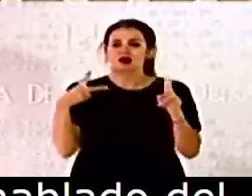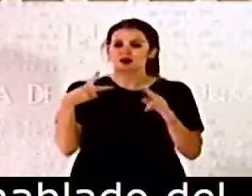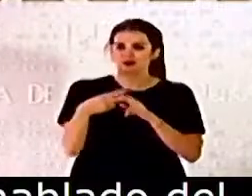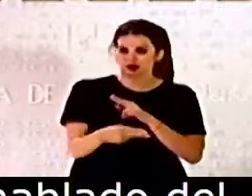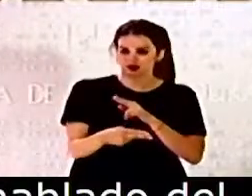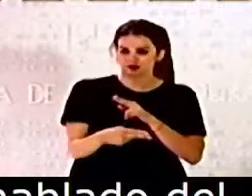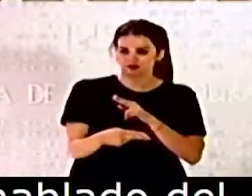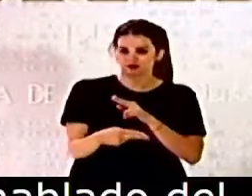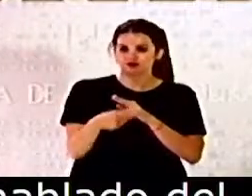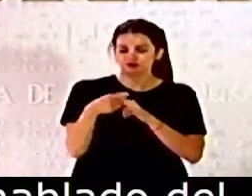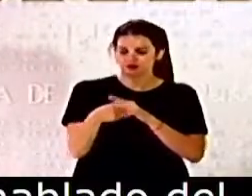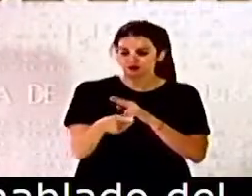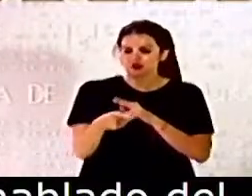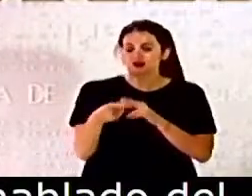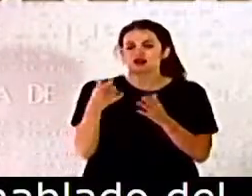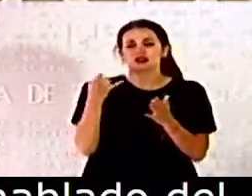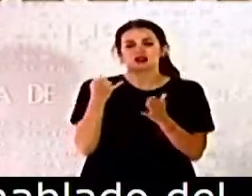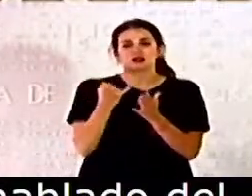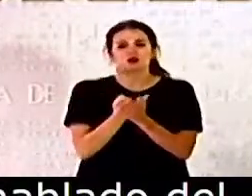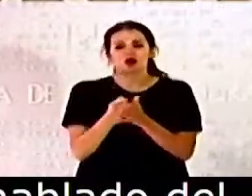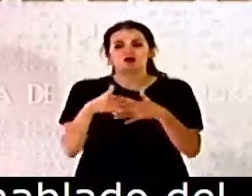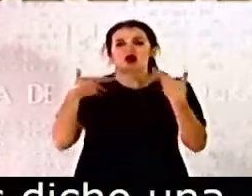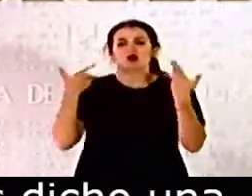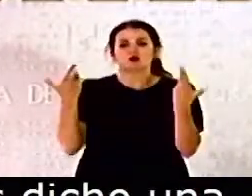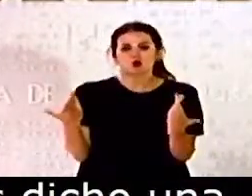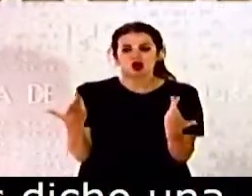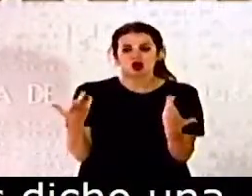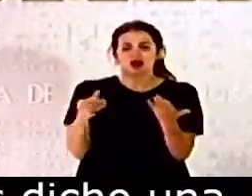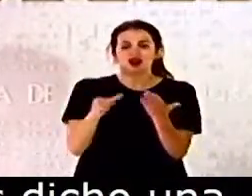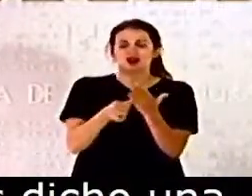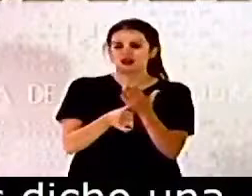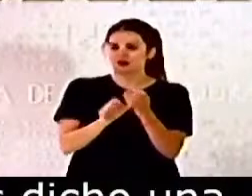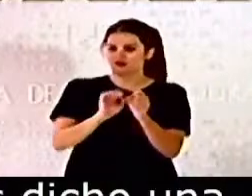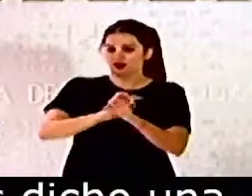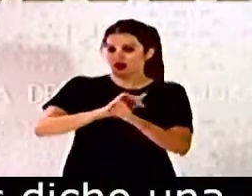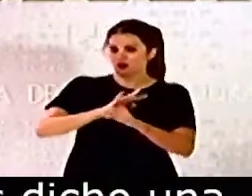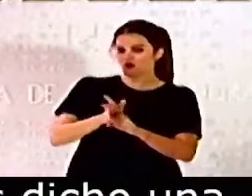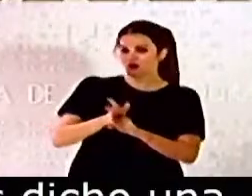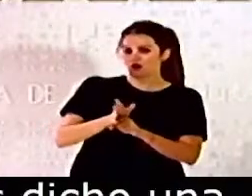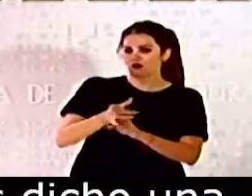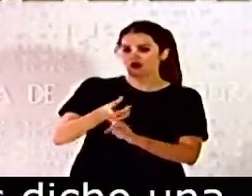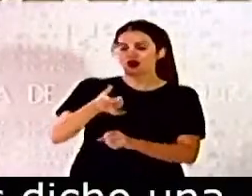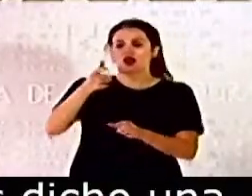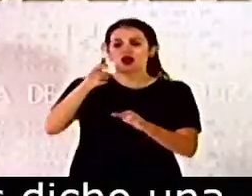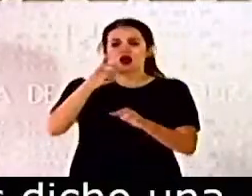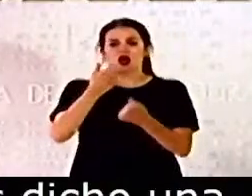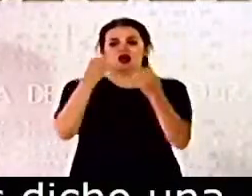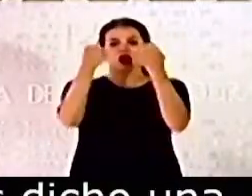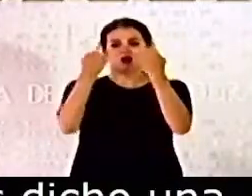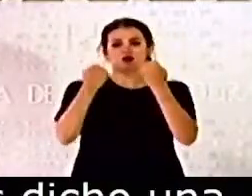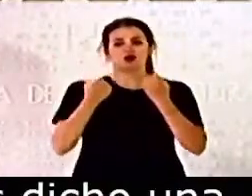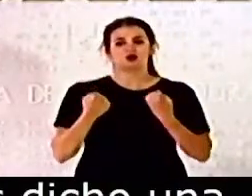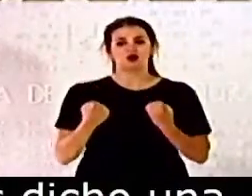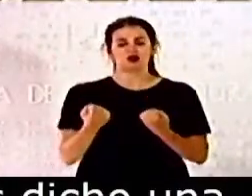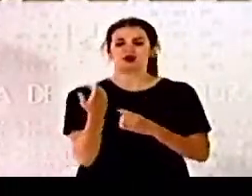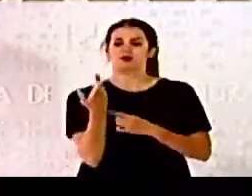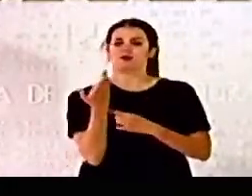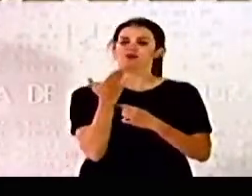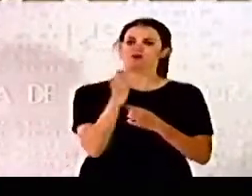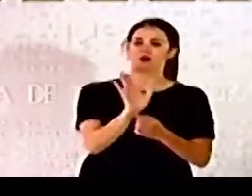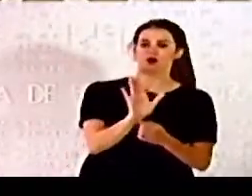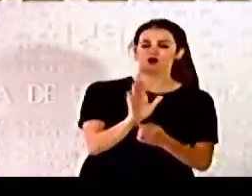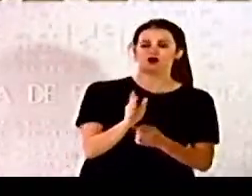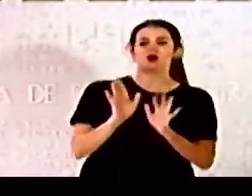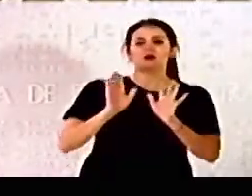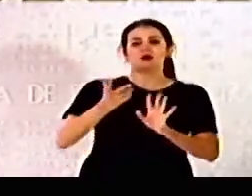Esa prueba fehaciente puede ser el certificado COVID que se lo enseñen a las autoridades, a los cuerpos y fuerzas de seguridad, pero